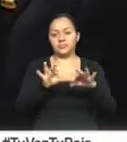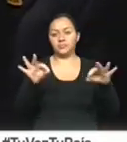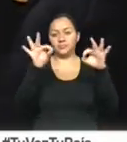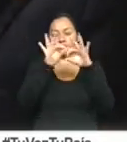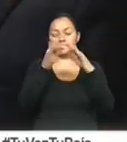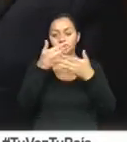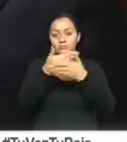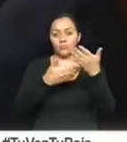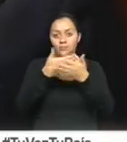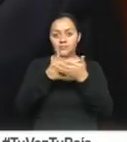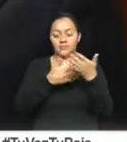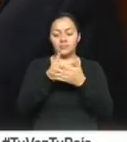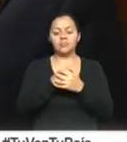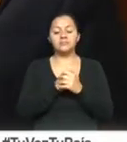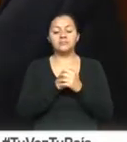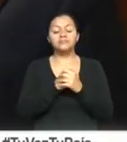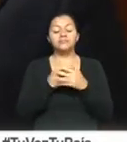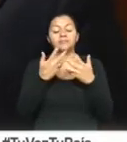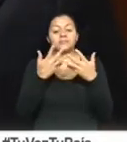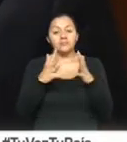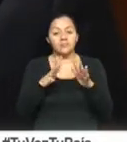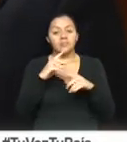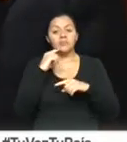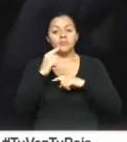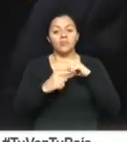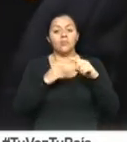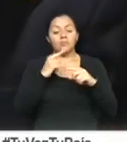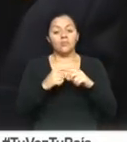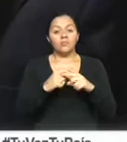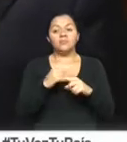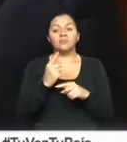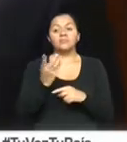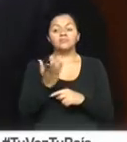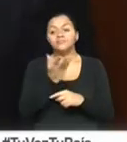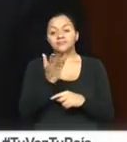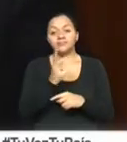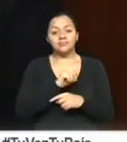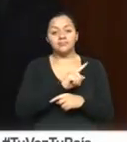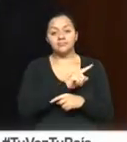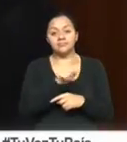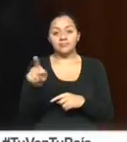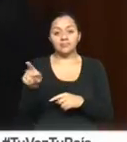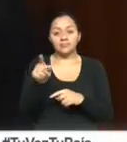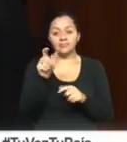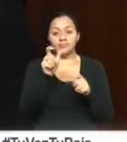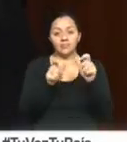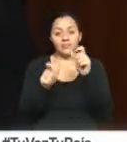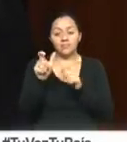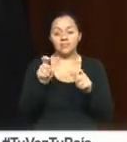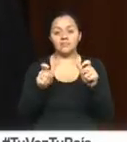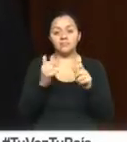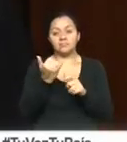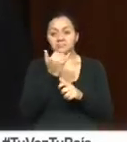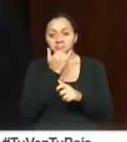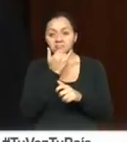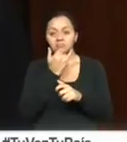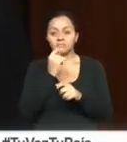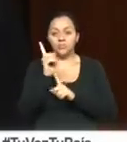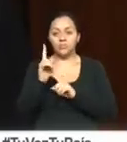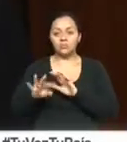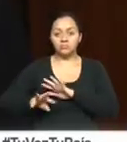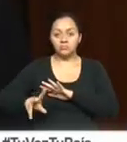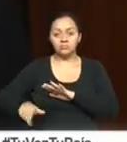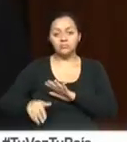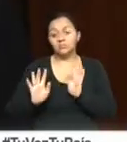Quienes hayan actuado de manera dolosa tienen que